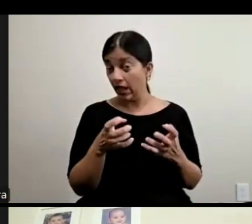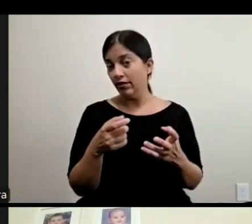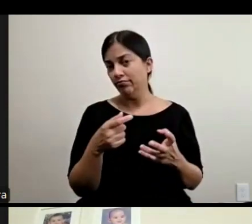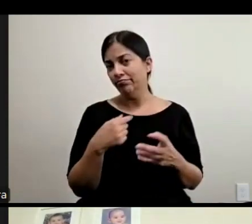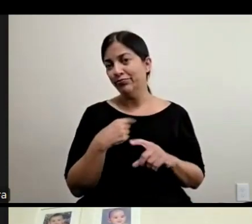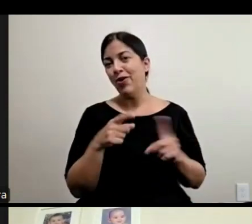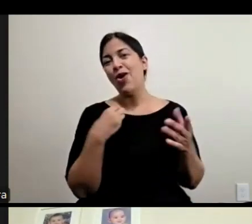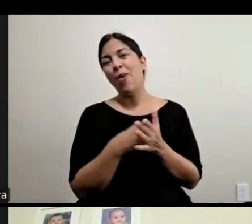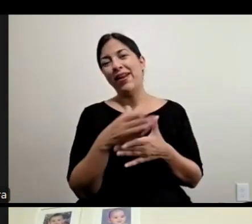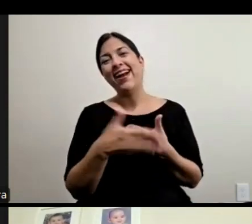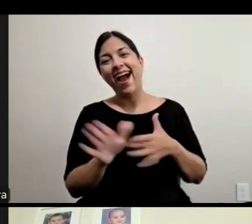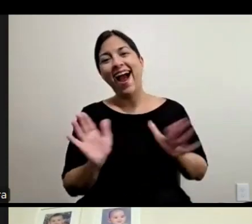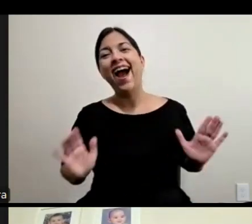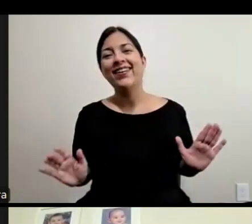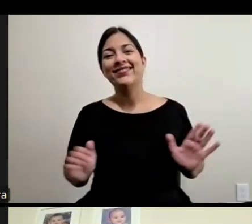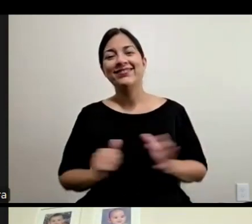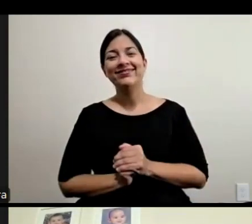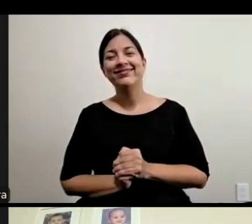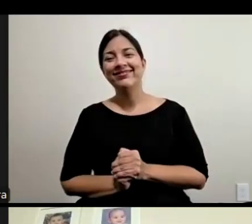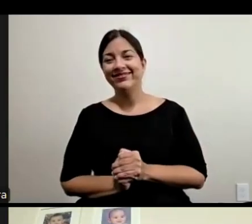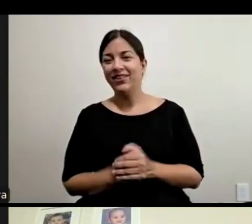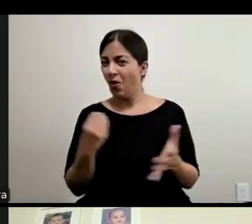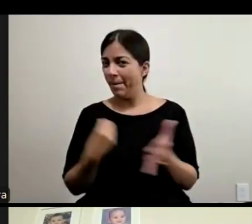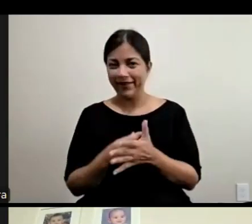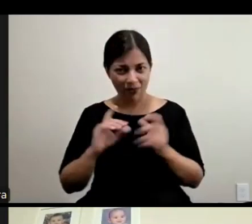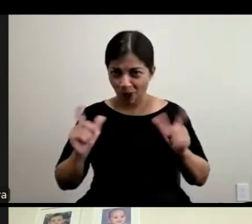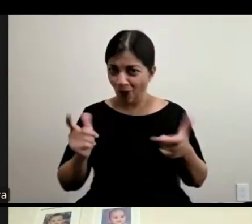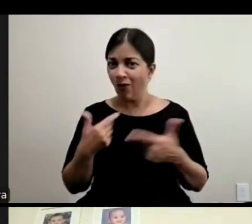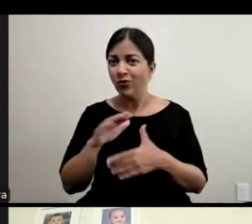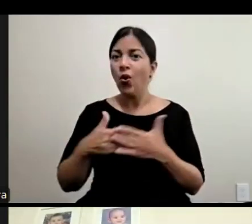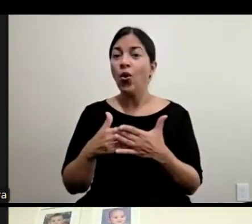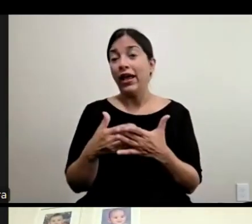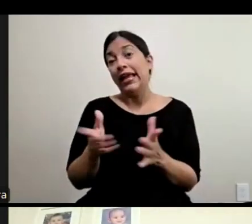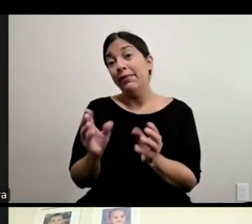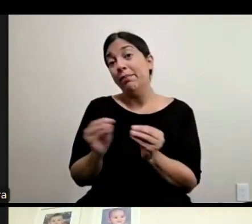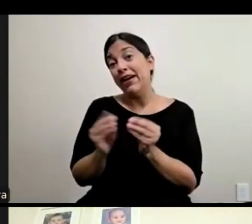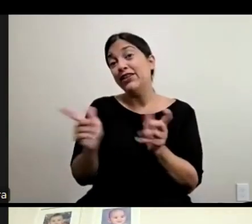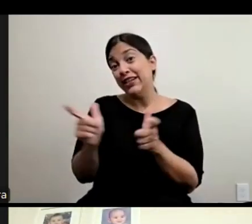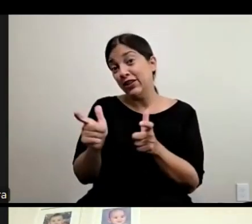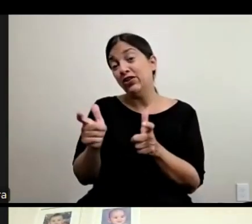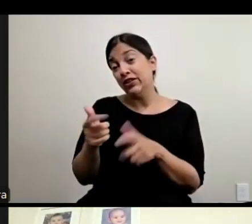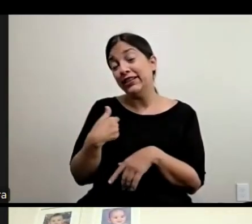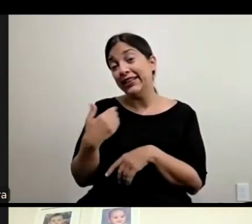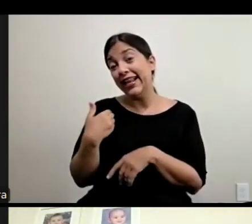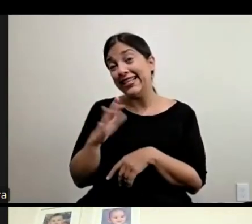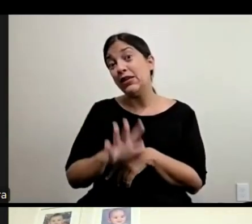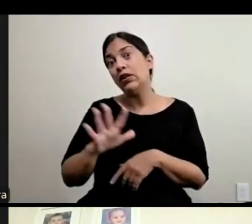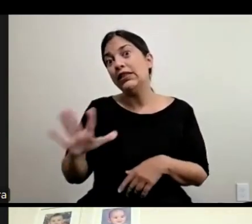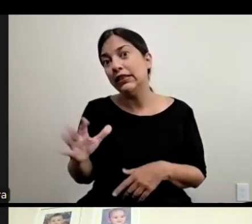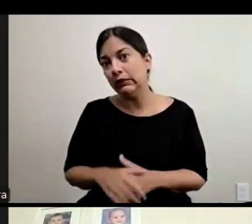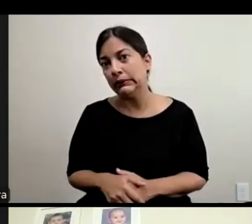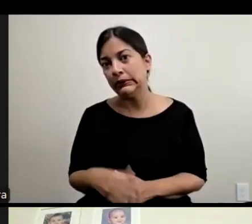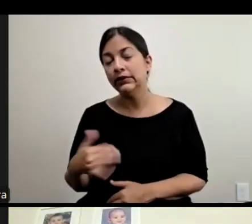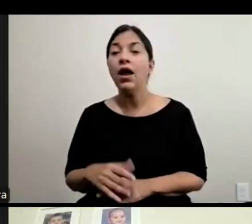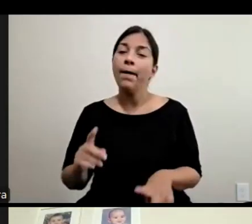caja y compré el racimo de plátano. Que era el más chiquito y tenía 55, pero me los